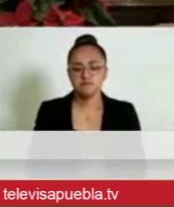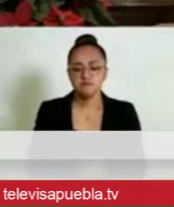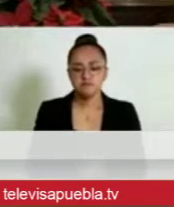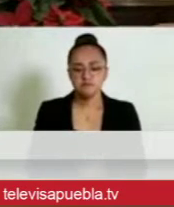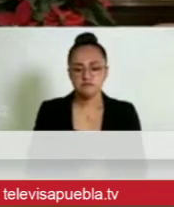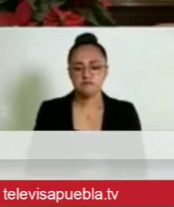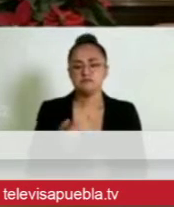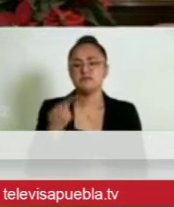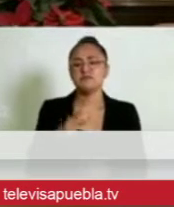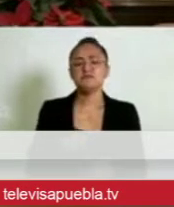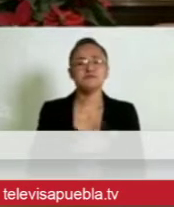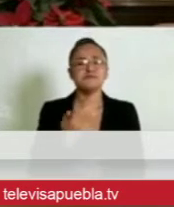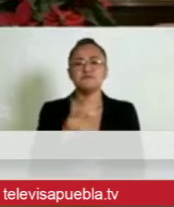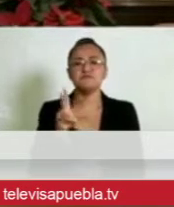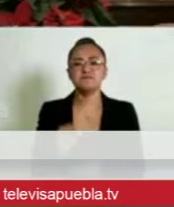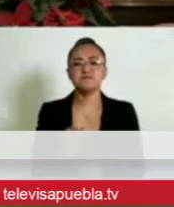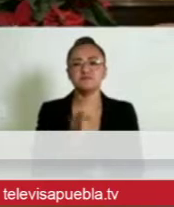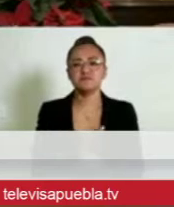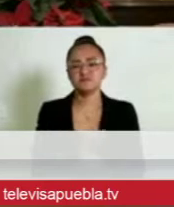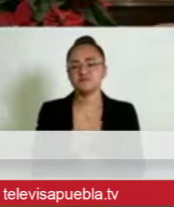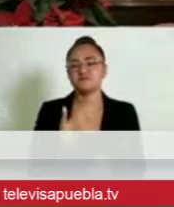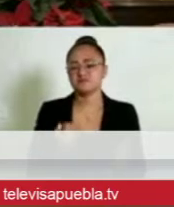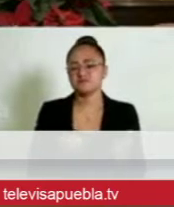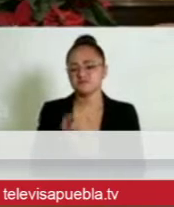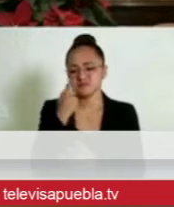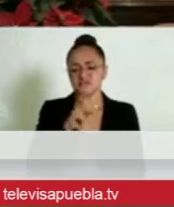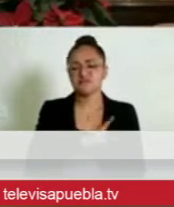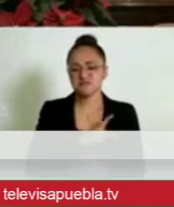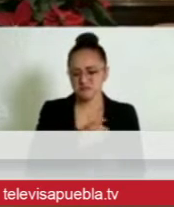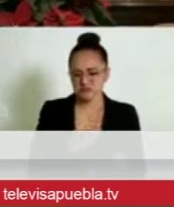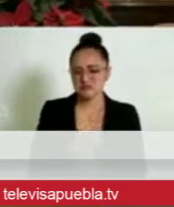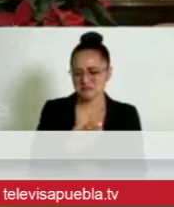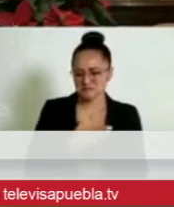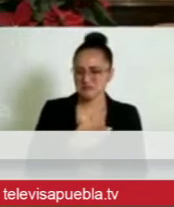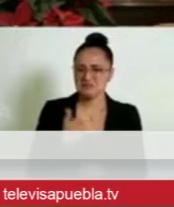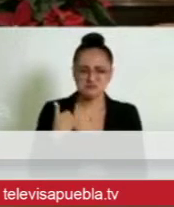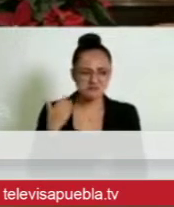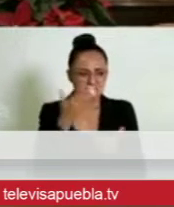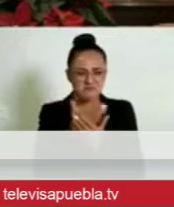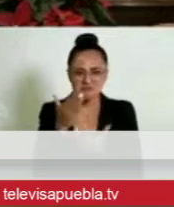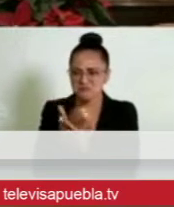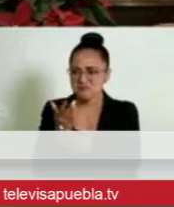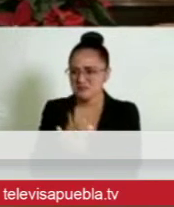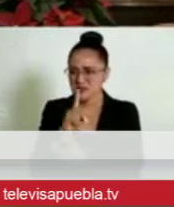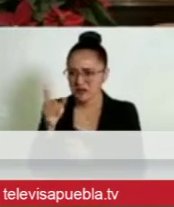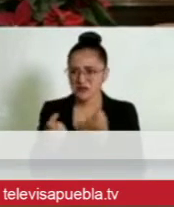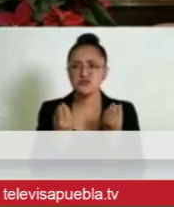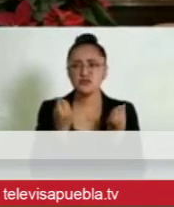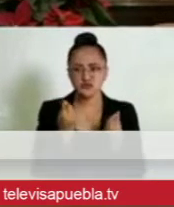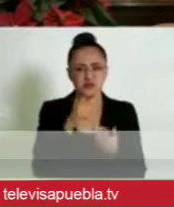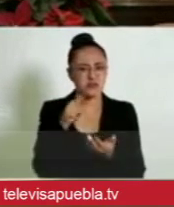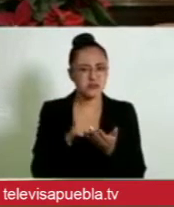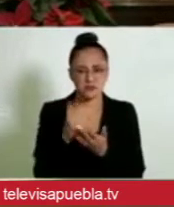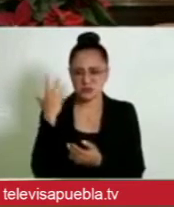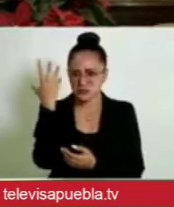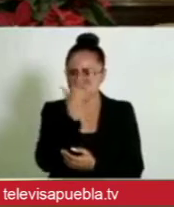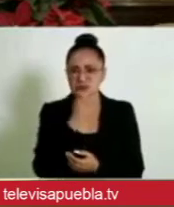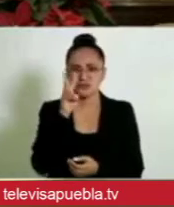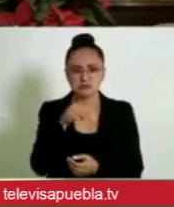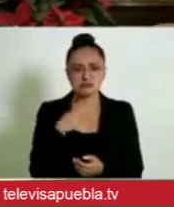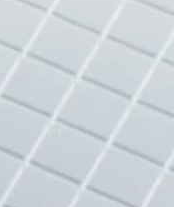pero porque elegimos a nuestro propio estado para visitarlo hay muchos lugares hermosos